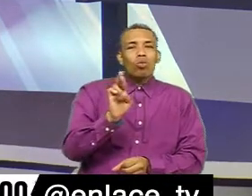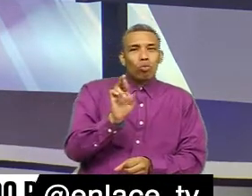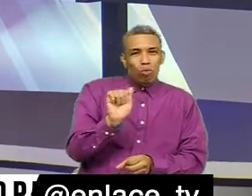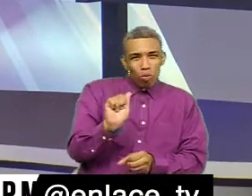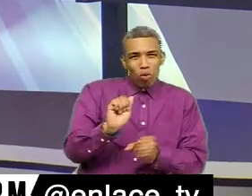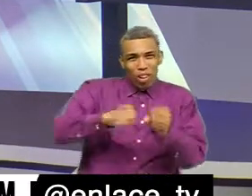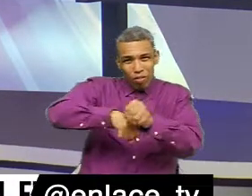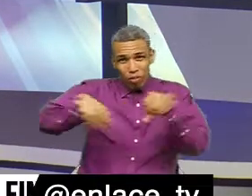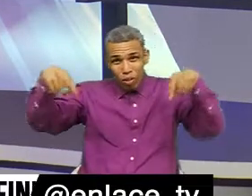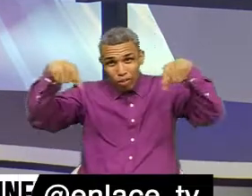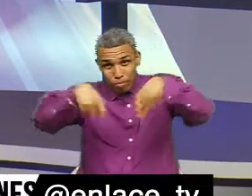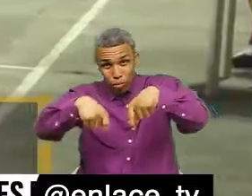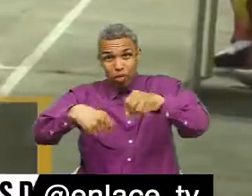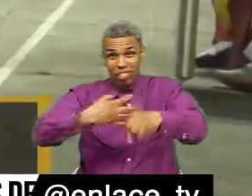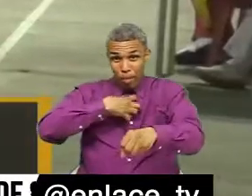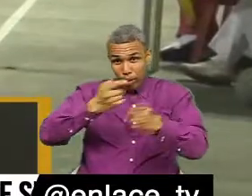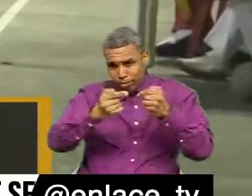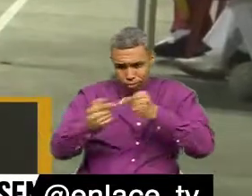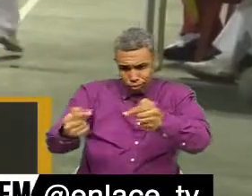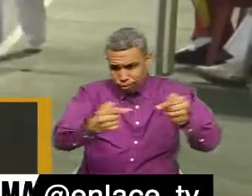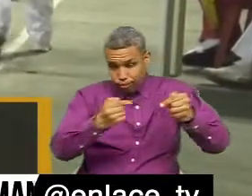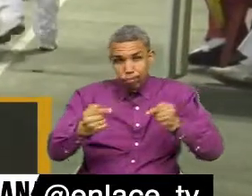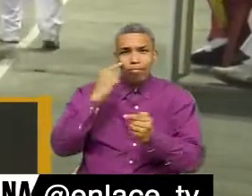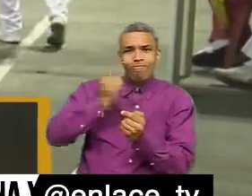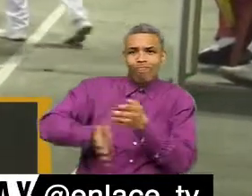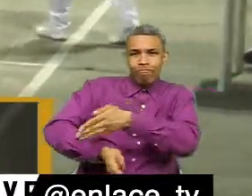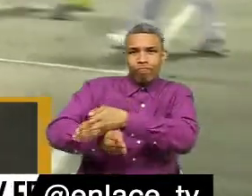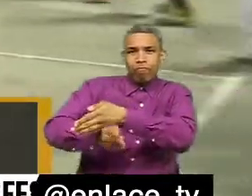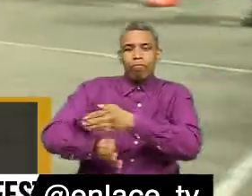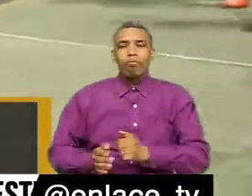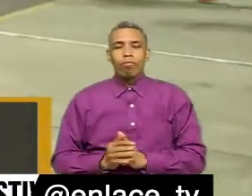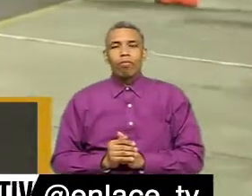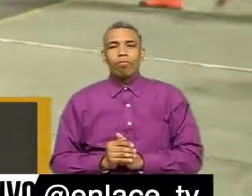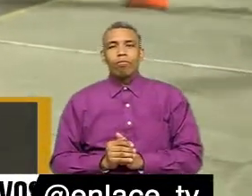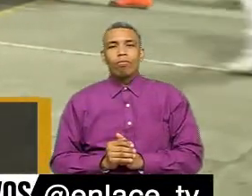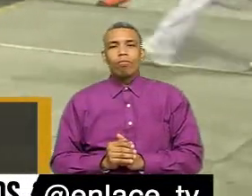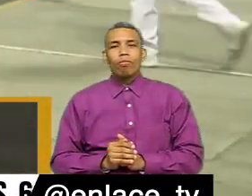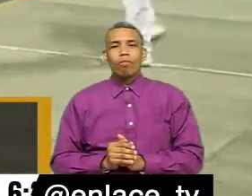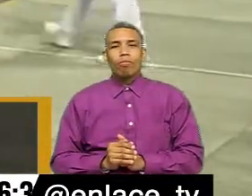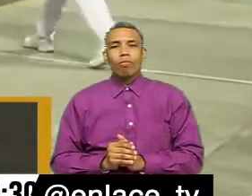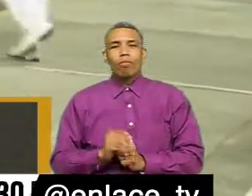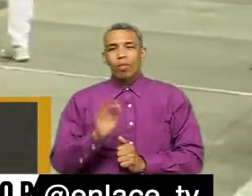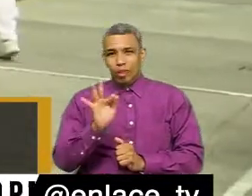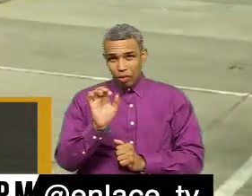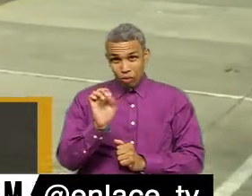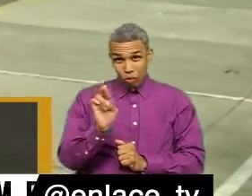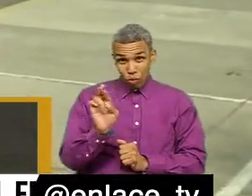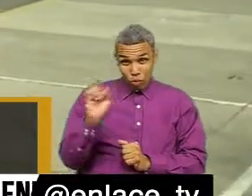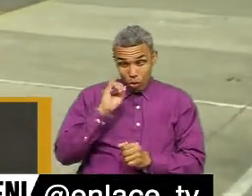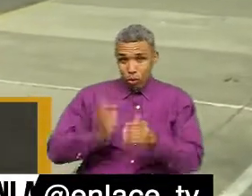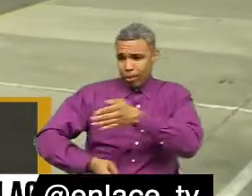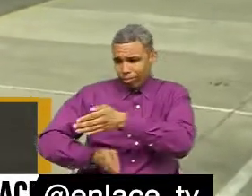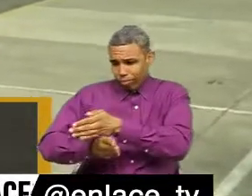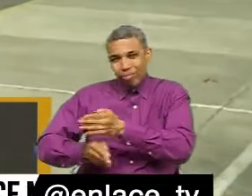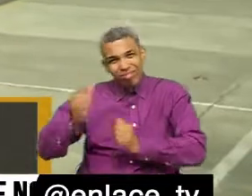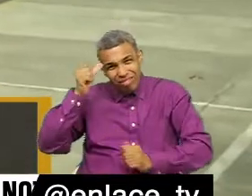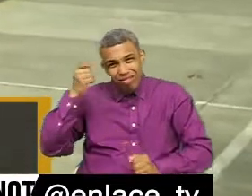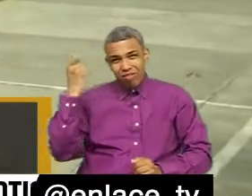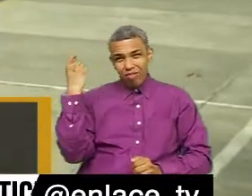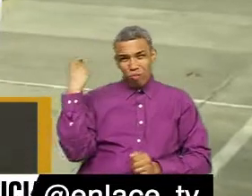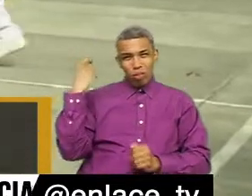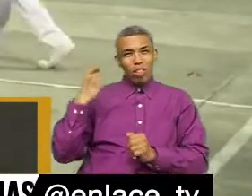la ciudad. En la llamada ronda de la muerte se encuentra el torneo de microfútbol del barrio La Tora, torneo que se reinició este año y que irá hasta